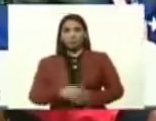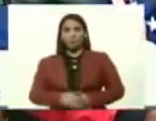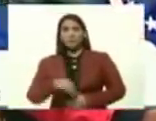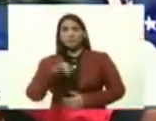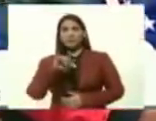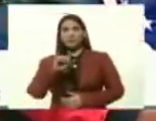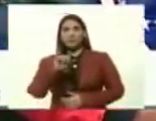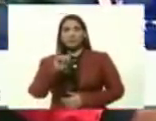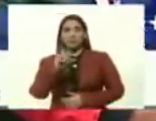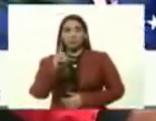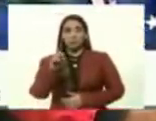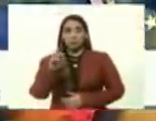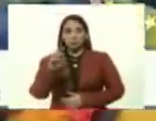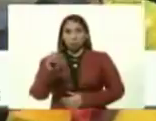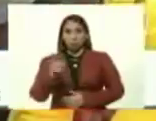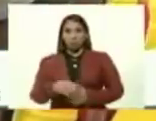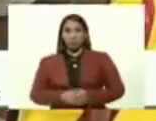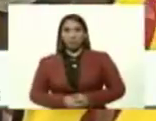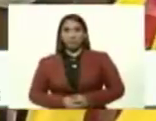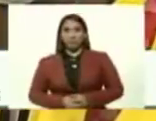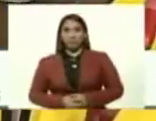Isidoro, como la canción.